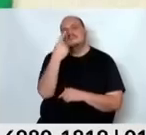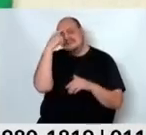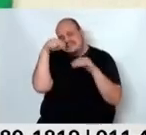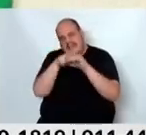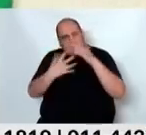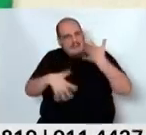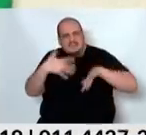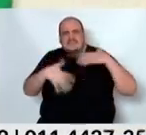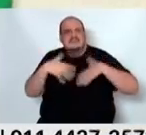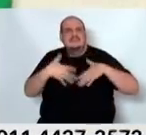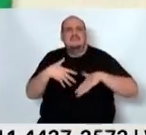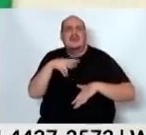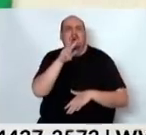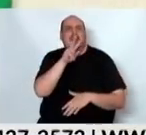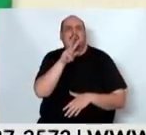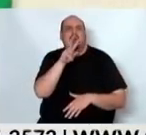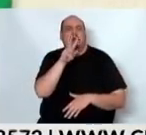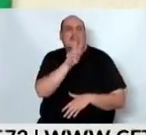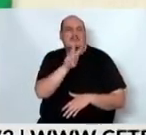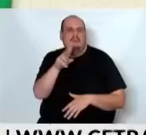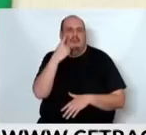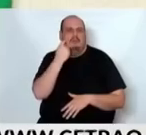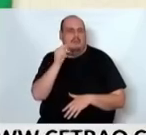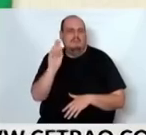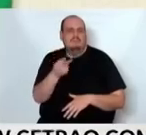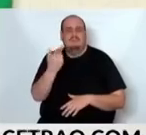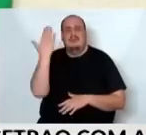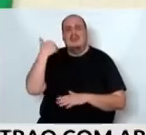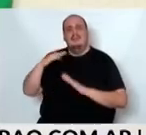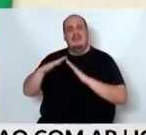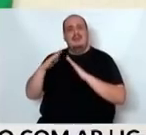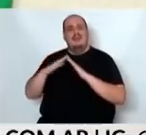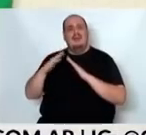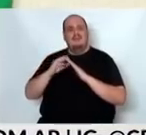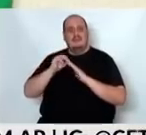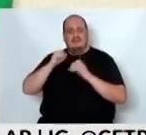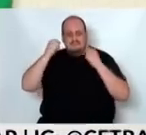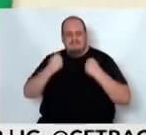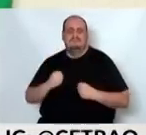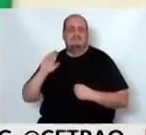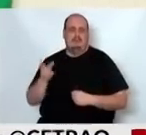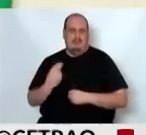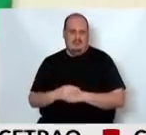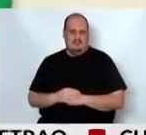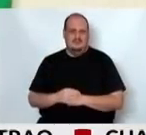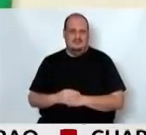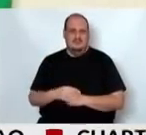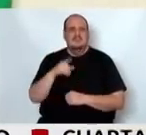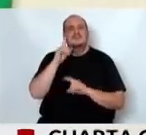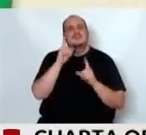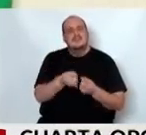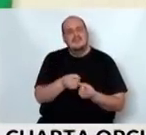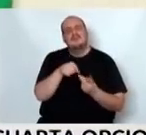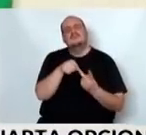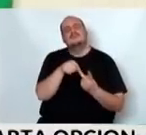de haber decidido suicidarse en su casa. A la gente de San Benito, Entre Ríos, a la familia